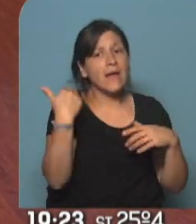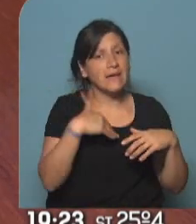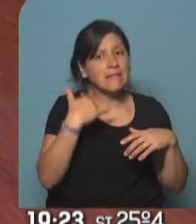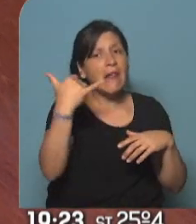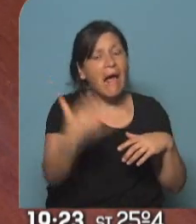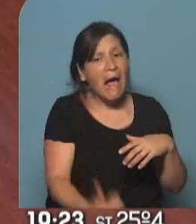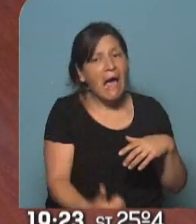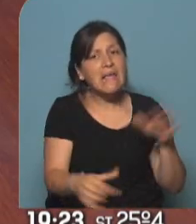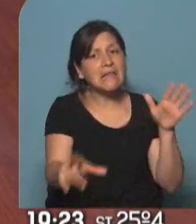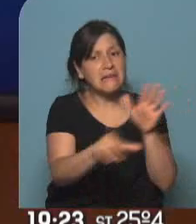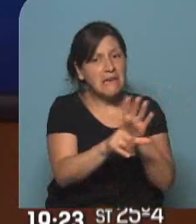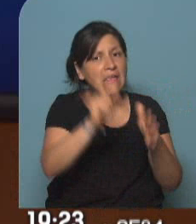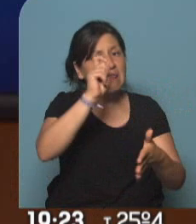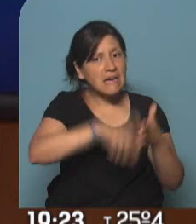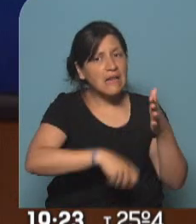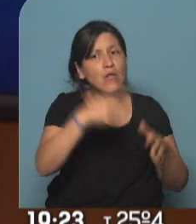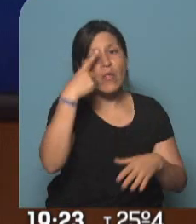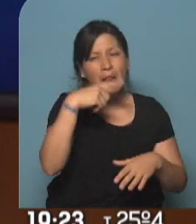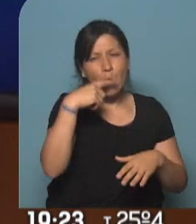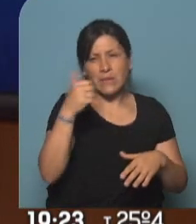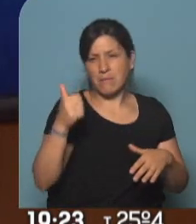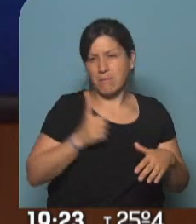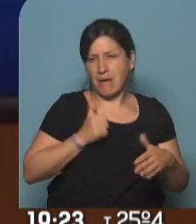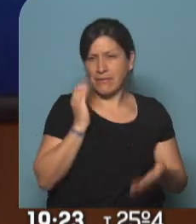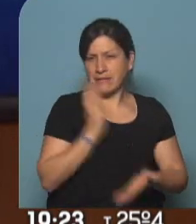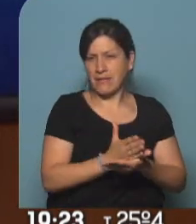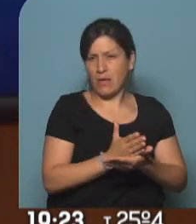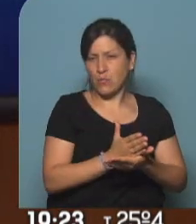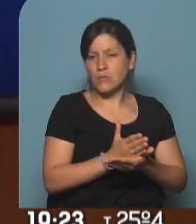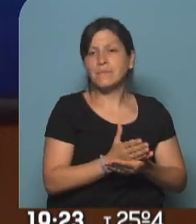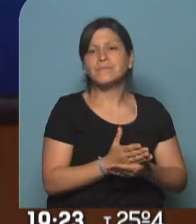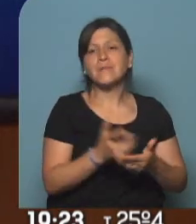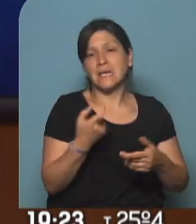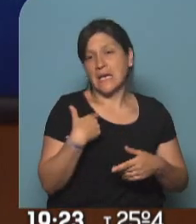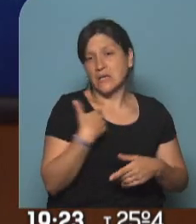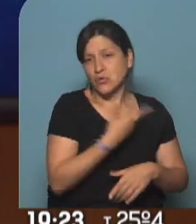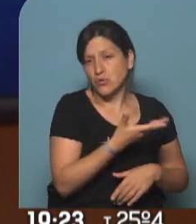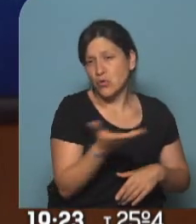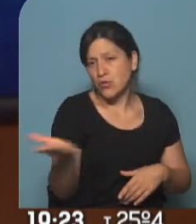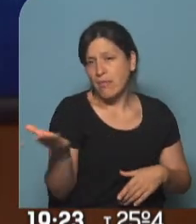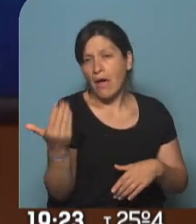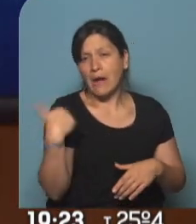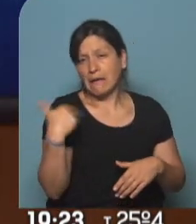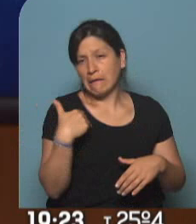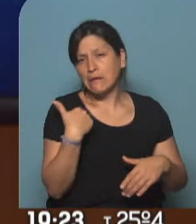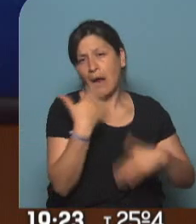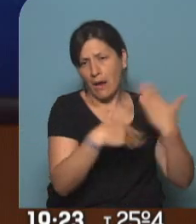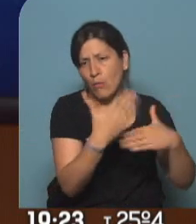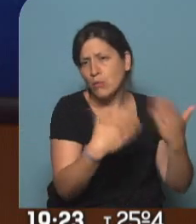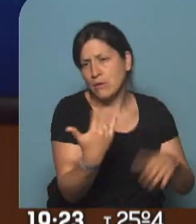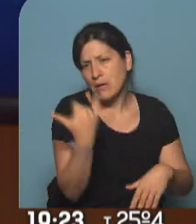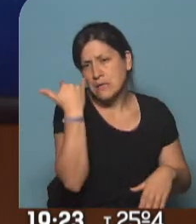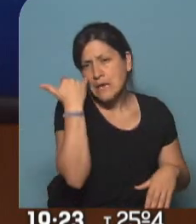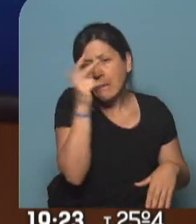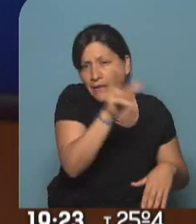de la última dictadura militar que la sociedad argentina ha evolucionado hace 35 años y